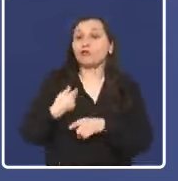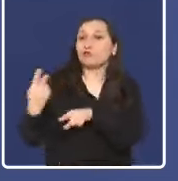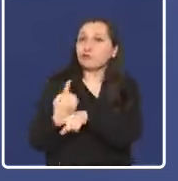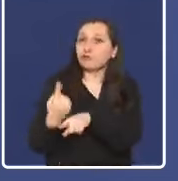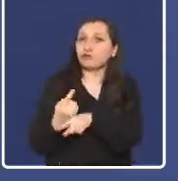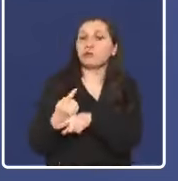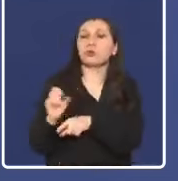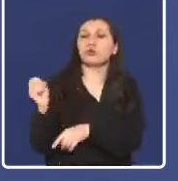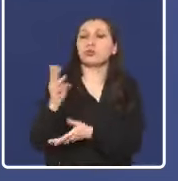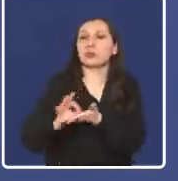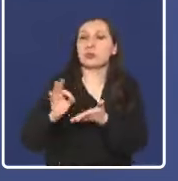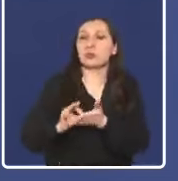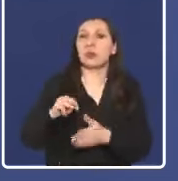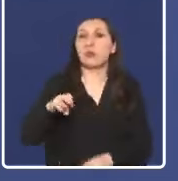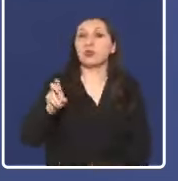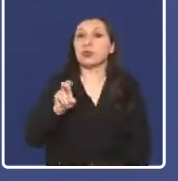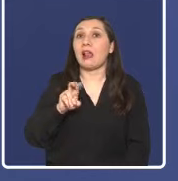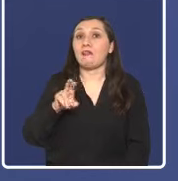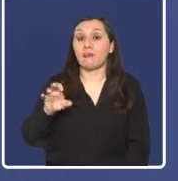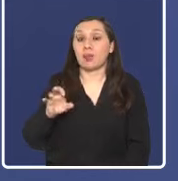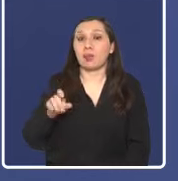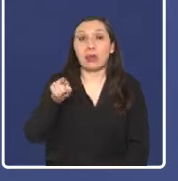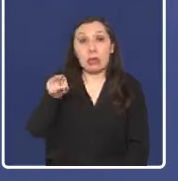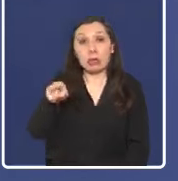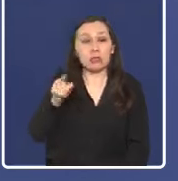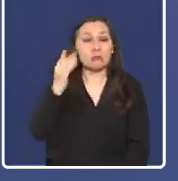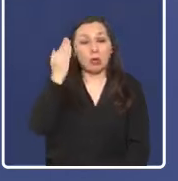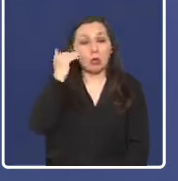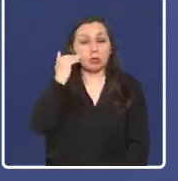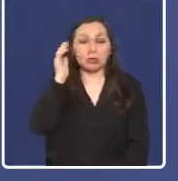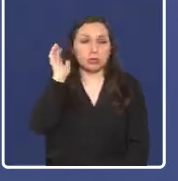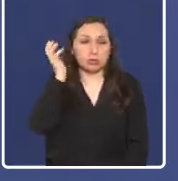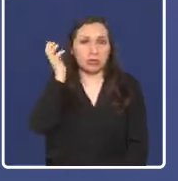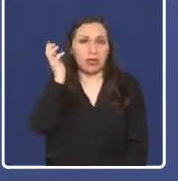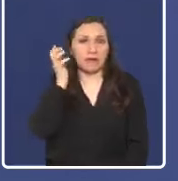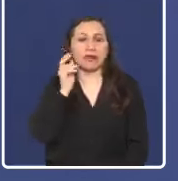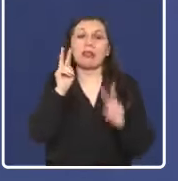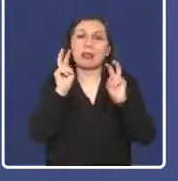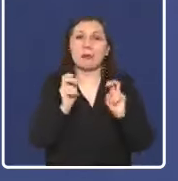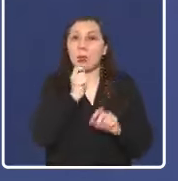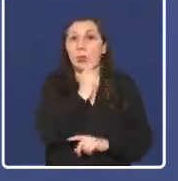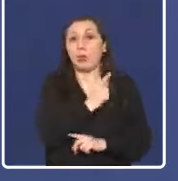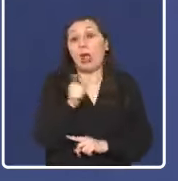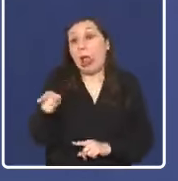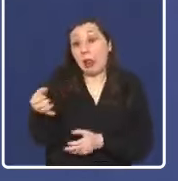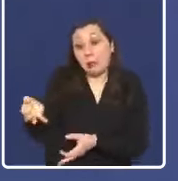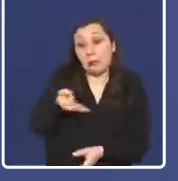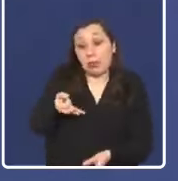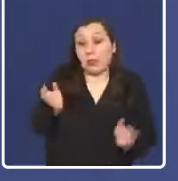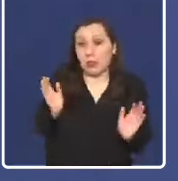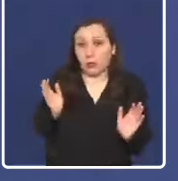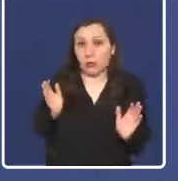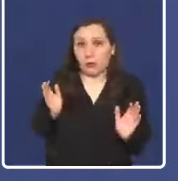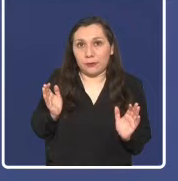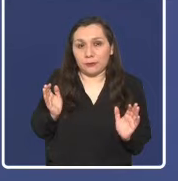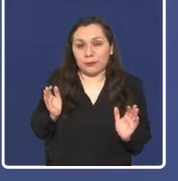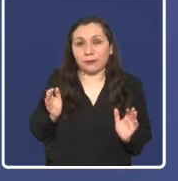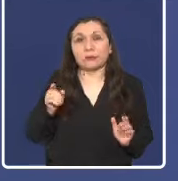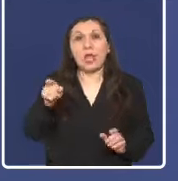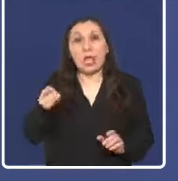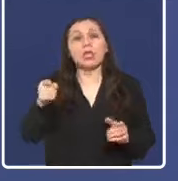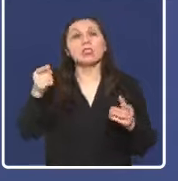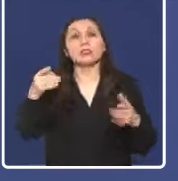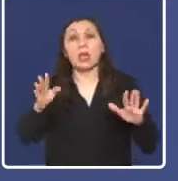con el subsecretario Monsalve no sabía de la denuncia, o eso es lo que él me transmite al menos, que había